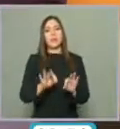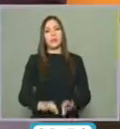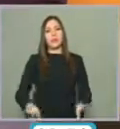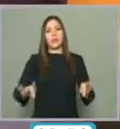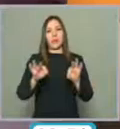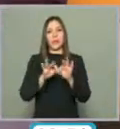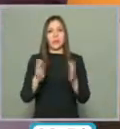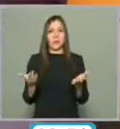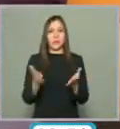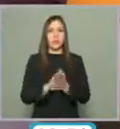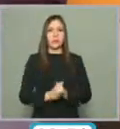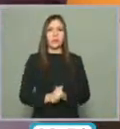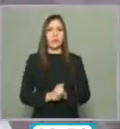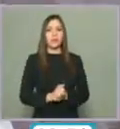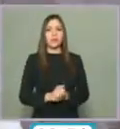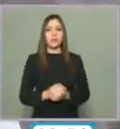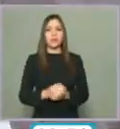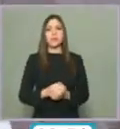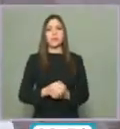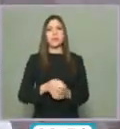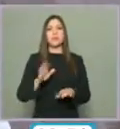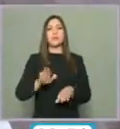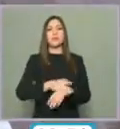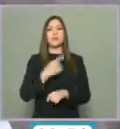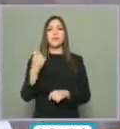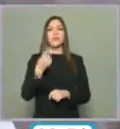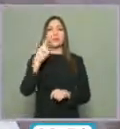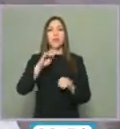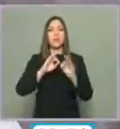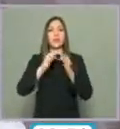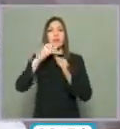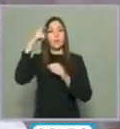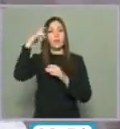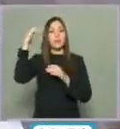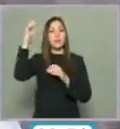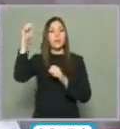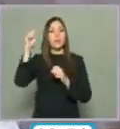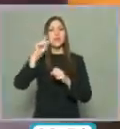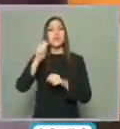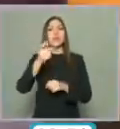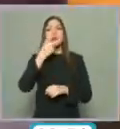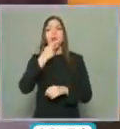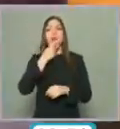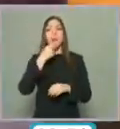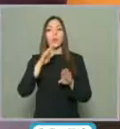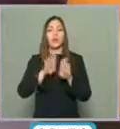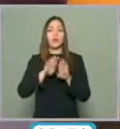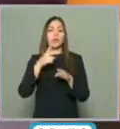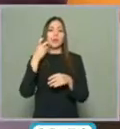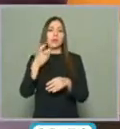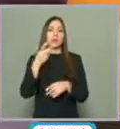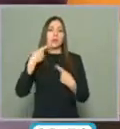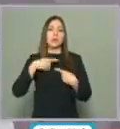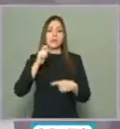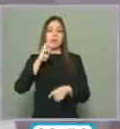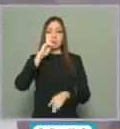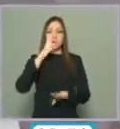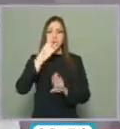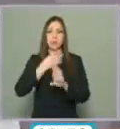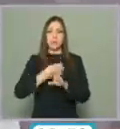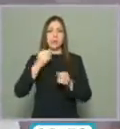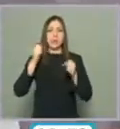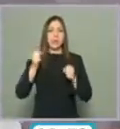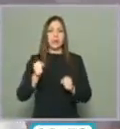fundamental. Porque además en la constitución del aparato mental, la presencia del hombre como una figura responsable,